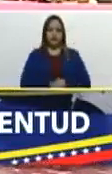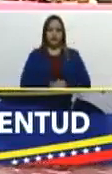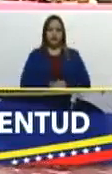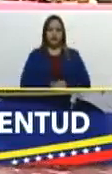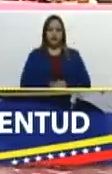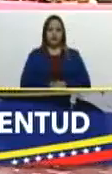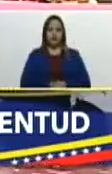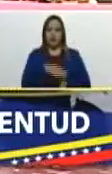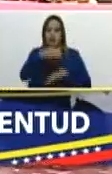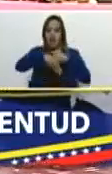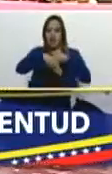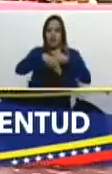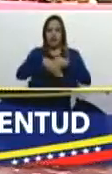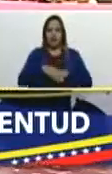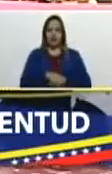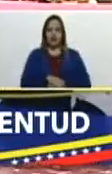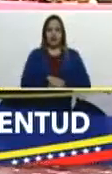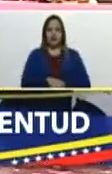Las redes sociales.